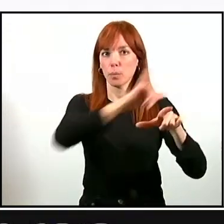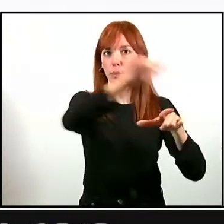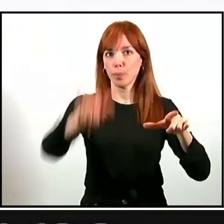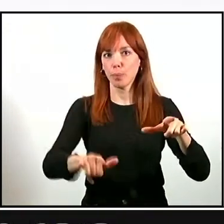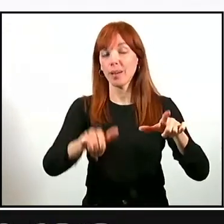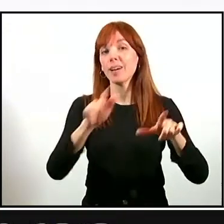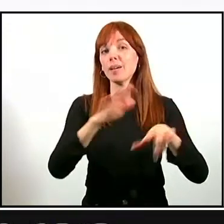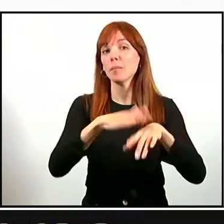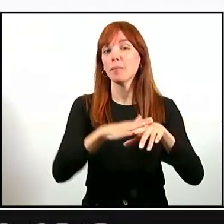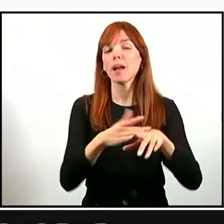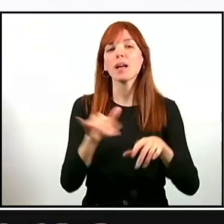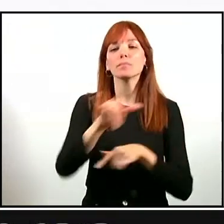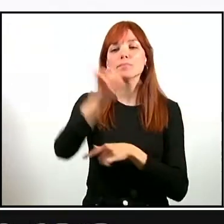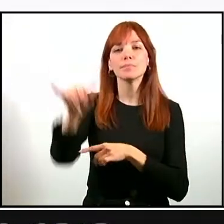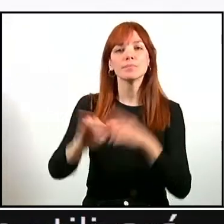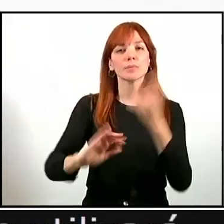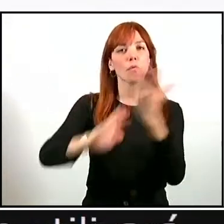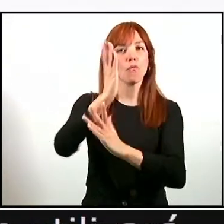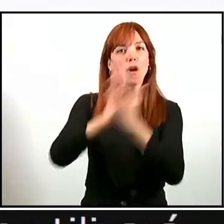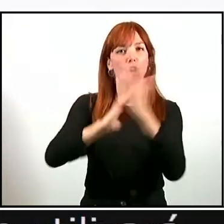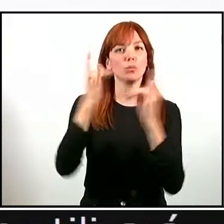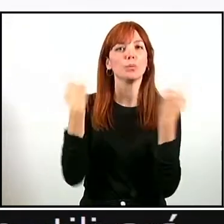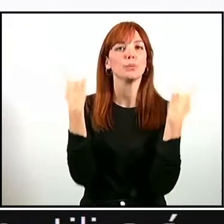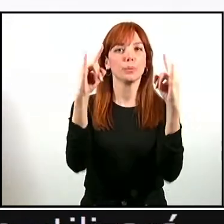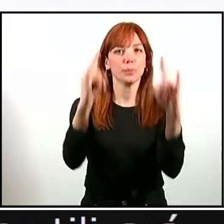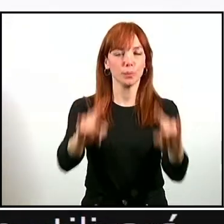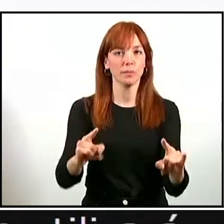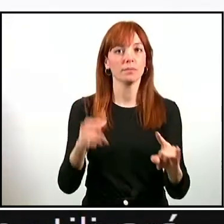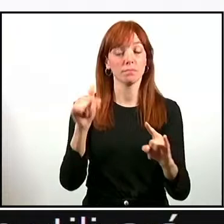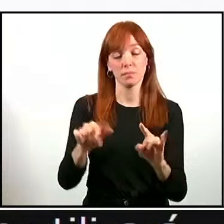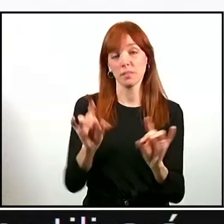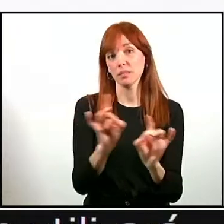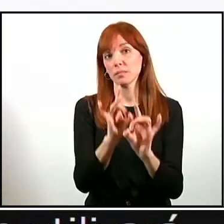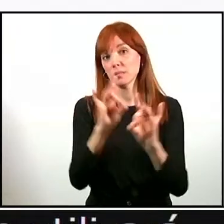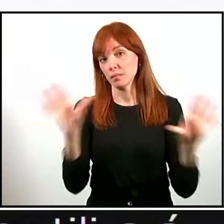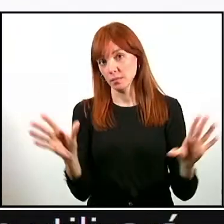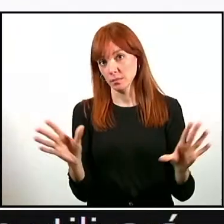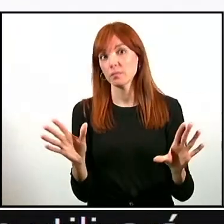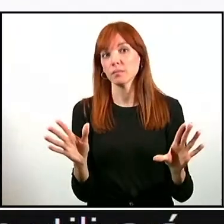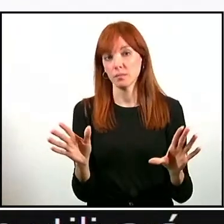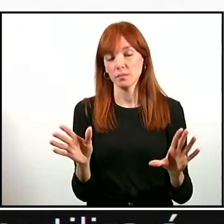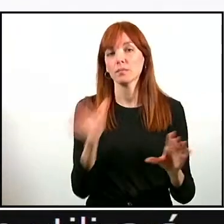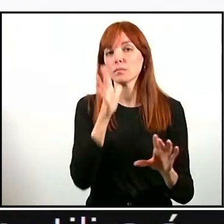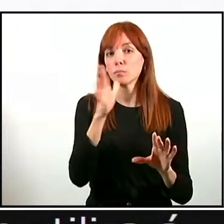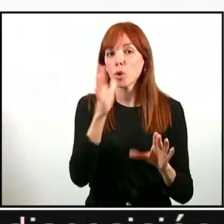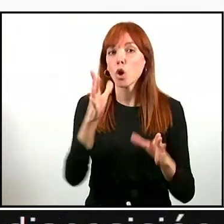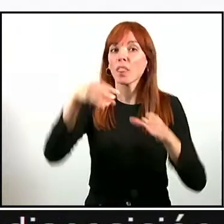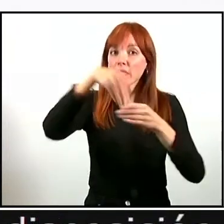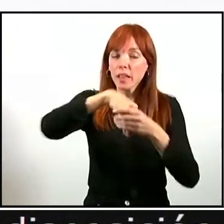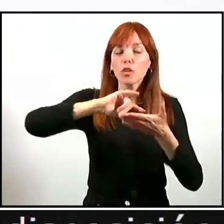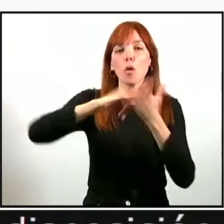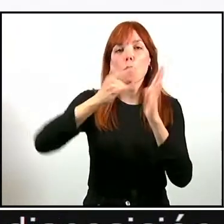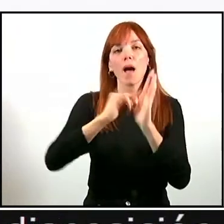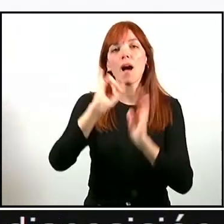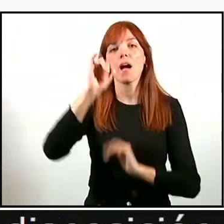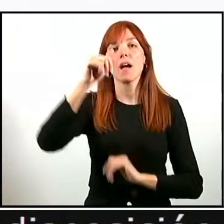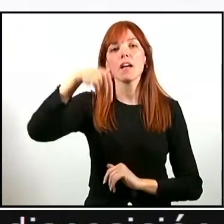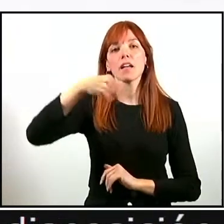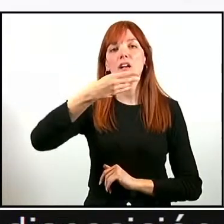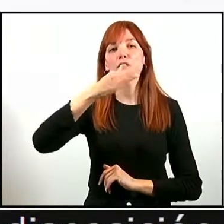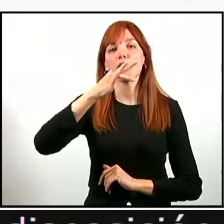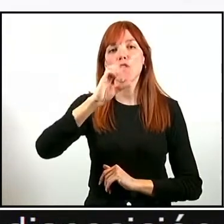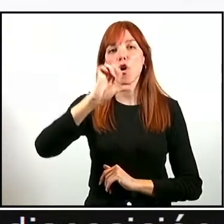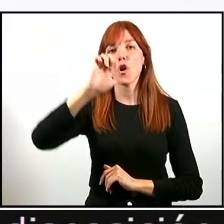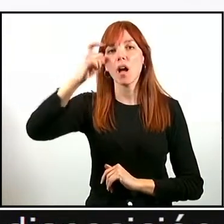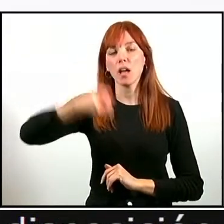para la extinción de incendios forestales y que se pondrá lógicamente a disposición del Plan Infoes y de aquellos medios estatales que puedan